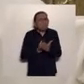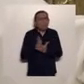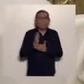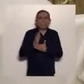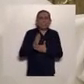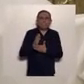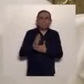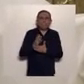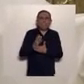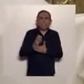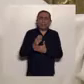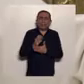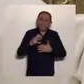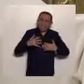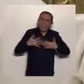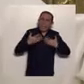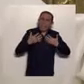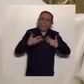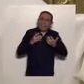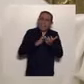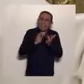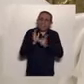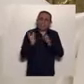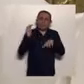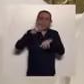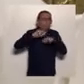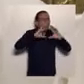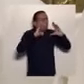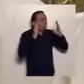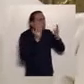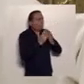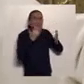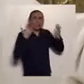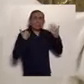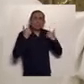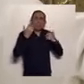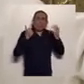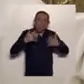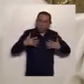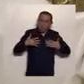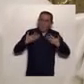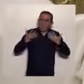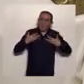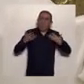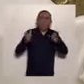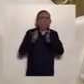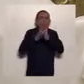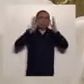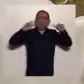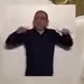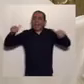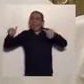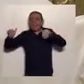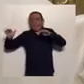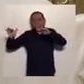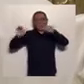siempre. Por eso con esta efusión del gozo pascual, el mundo entero está llamado a la alegría, junto con los ángeles,